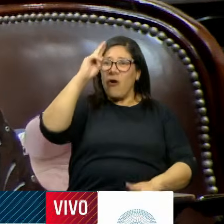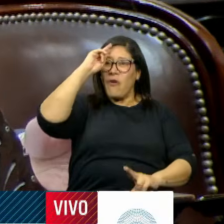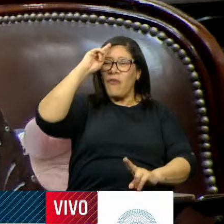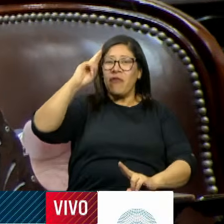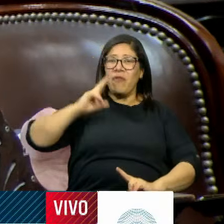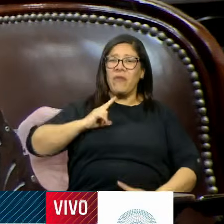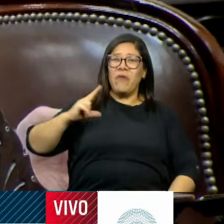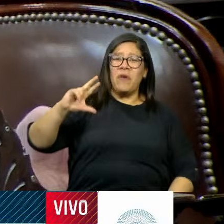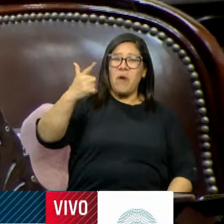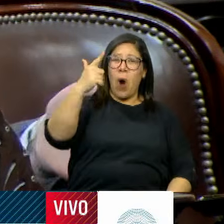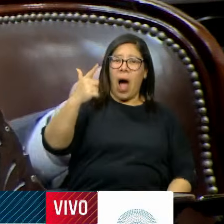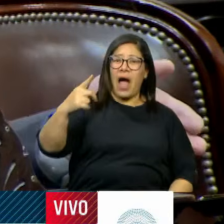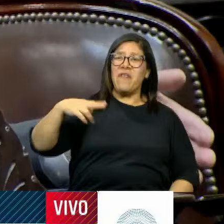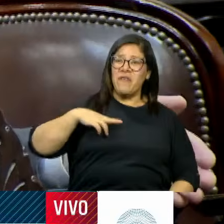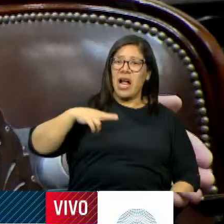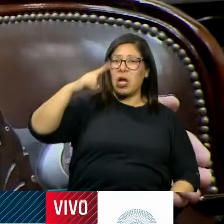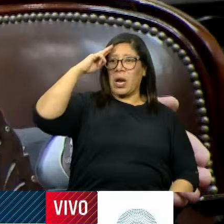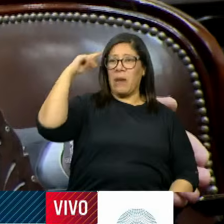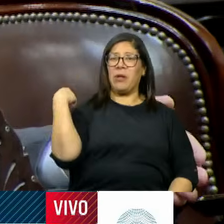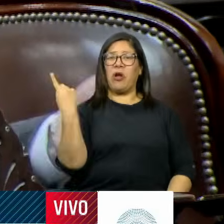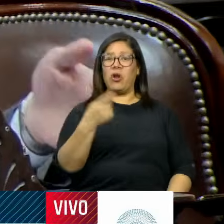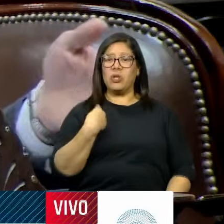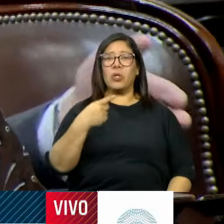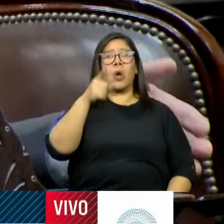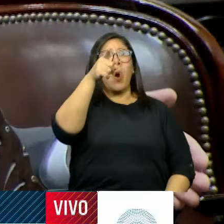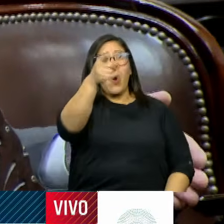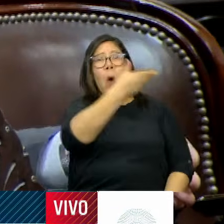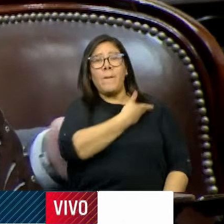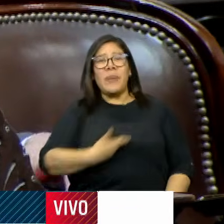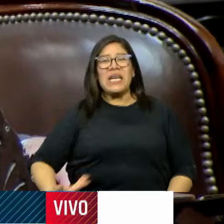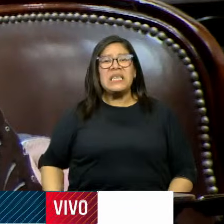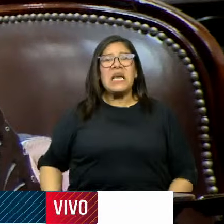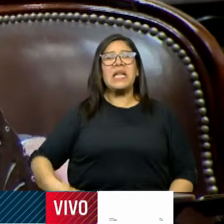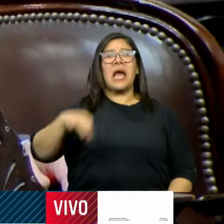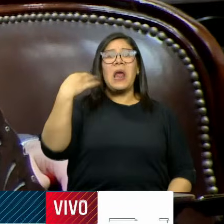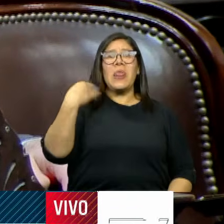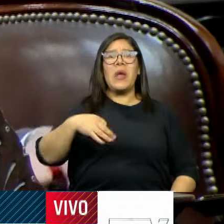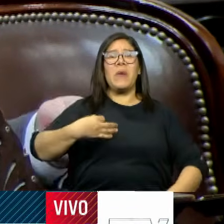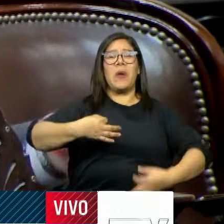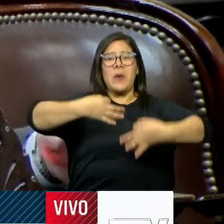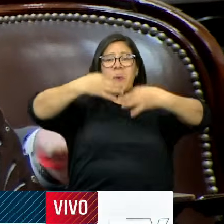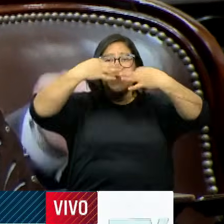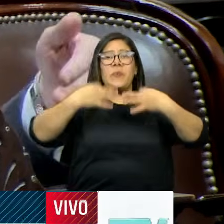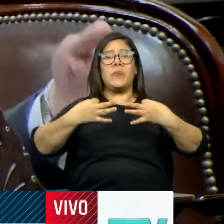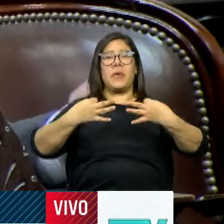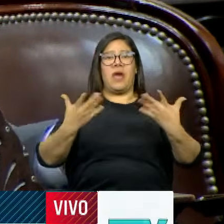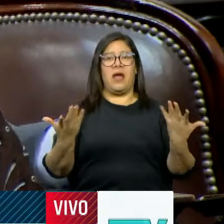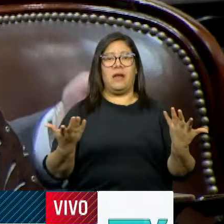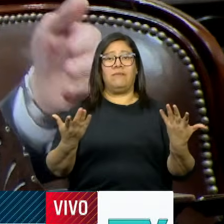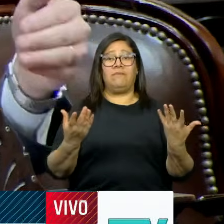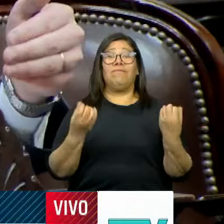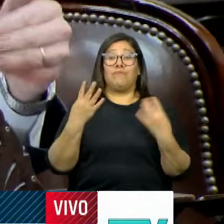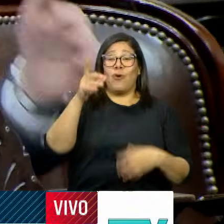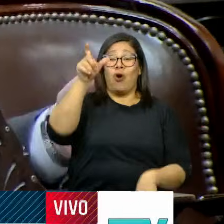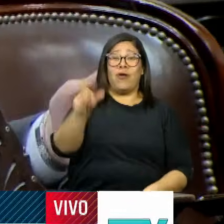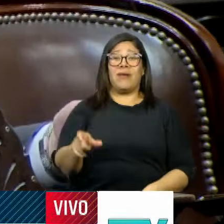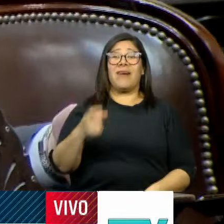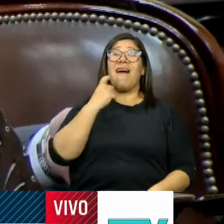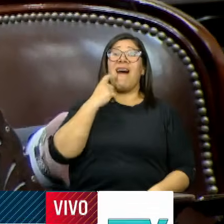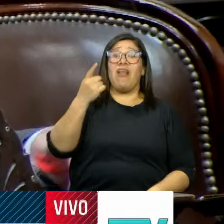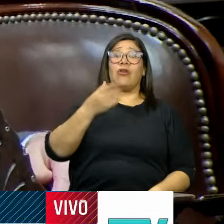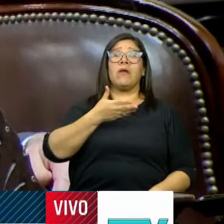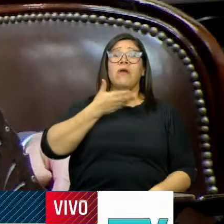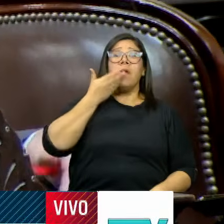haber tomado otro tipo de actitud, su fuerza política. Porque es cierto, nos mintió a nosotros, nos tocó en